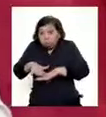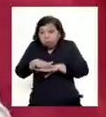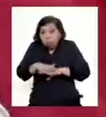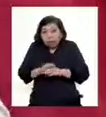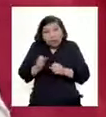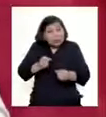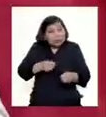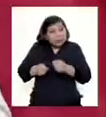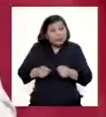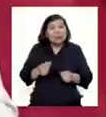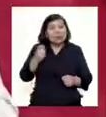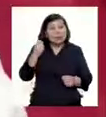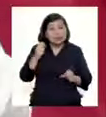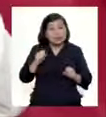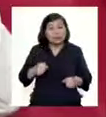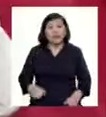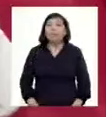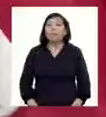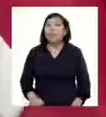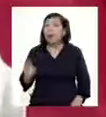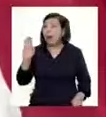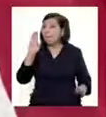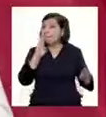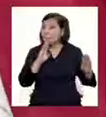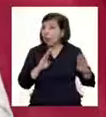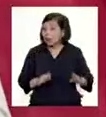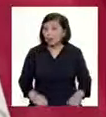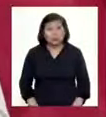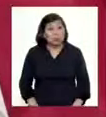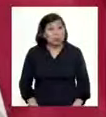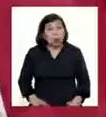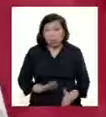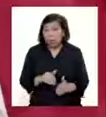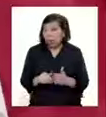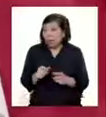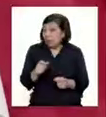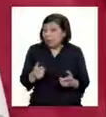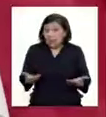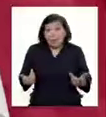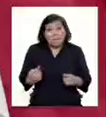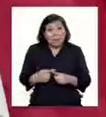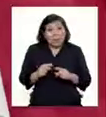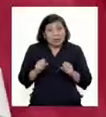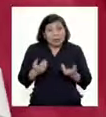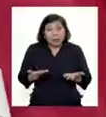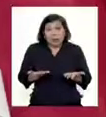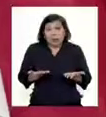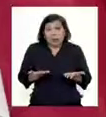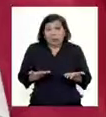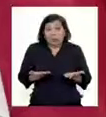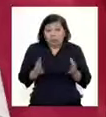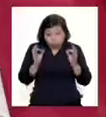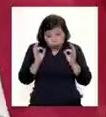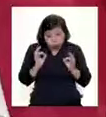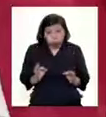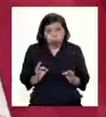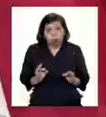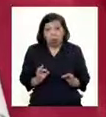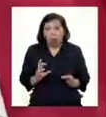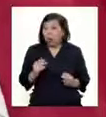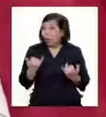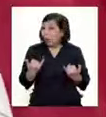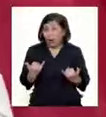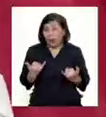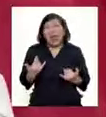estamos manejando este tema, entendemos lógicamente la preocupación de todas las personas, pero estamos actuando y estamos tomando acciones, no de